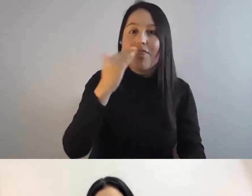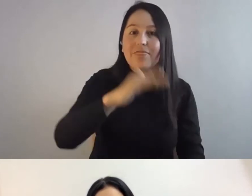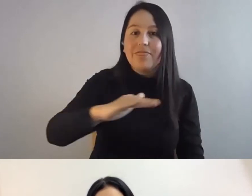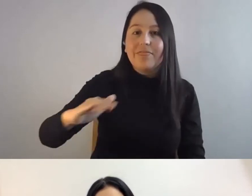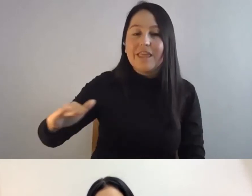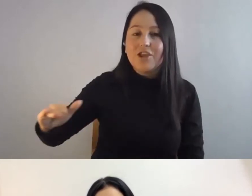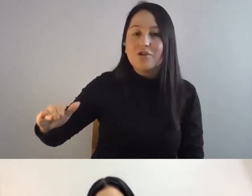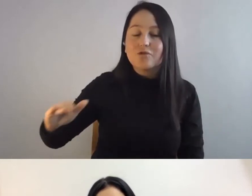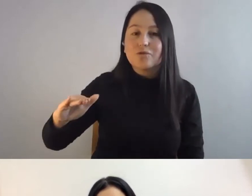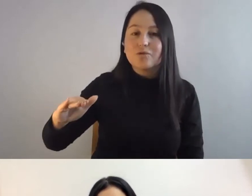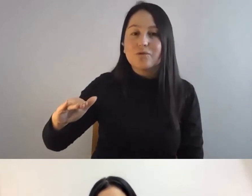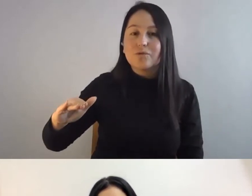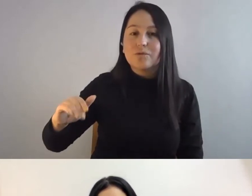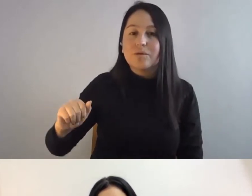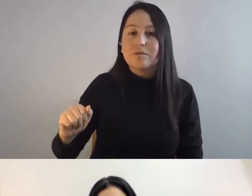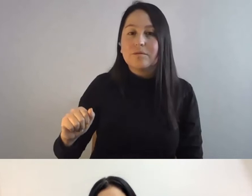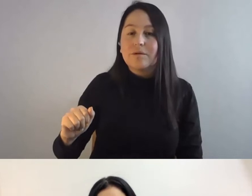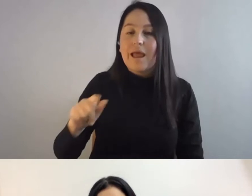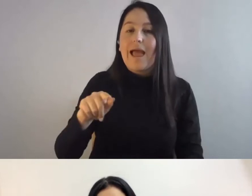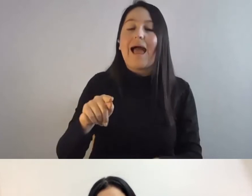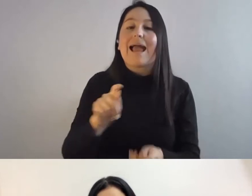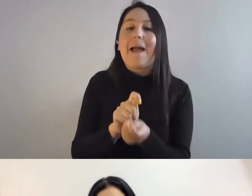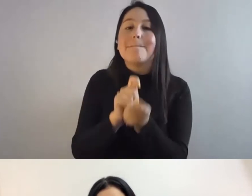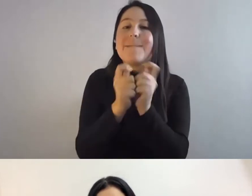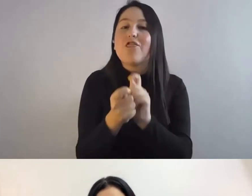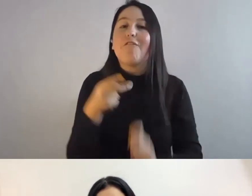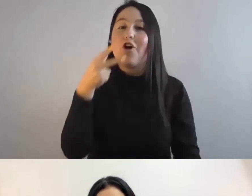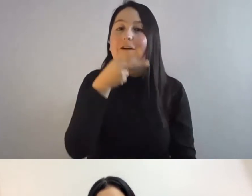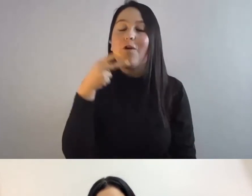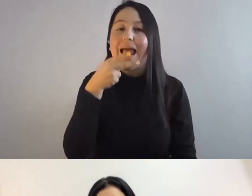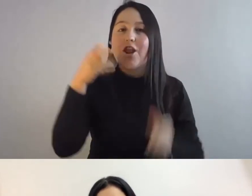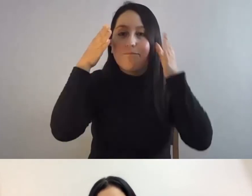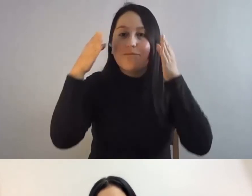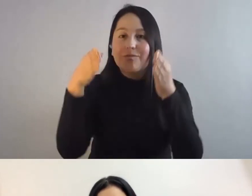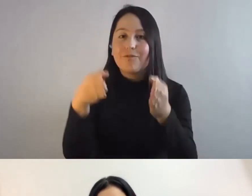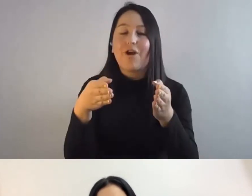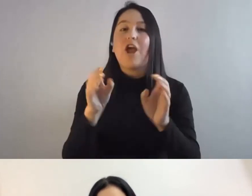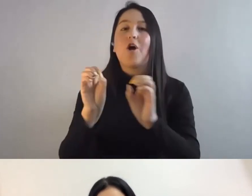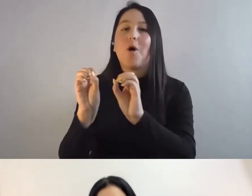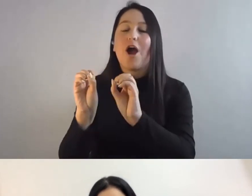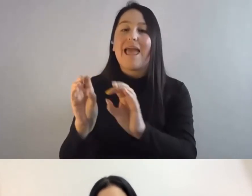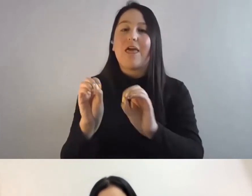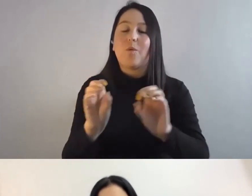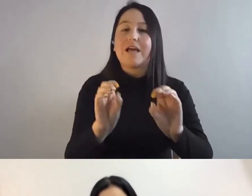obviamente adecuando el vocabulario básico en temas más educativos. Ustedes han hecho esas adecuaciones,